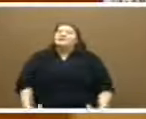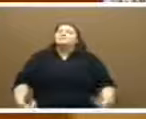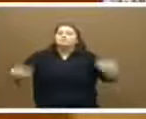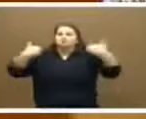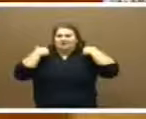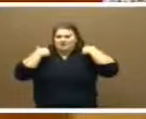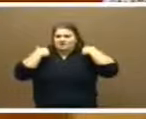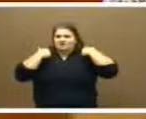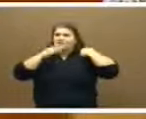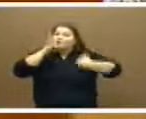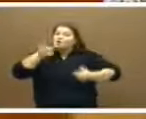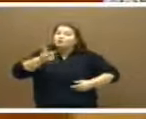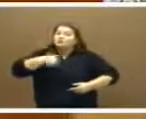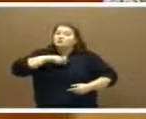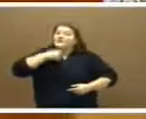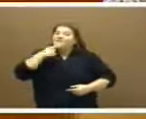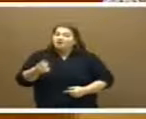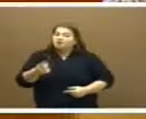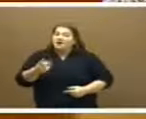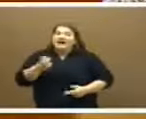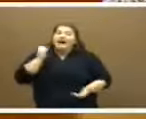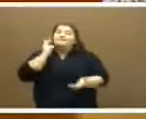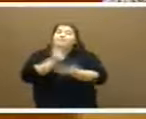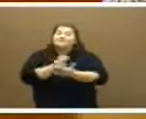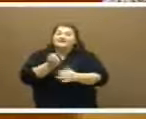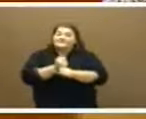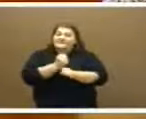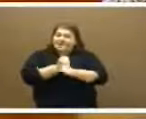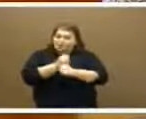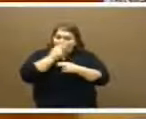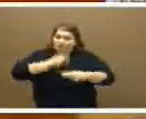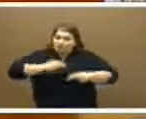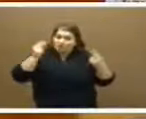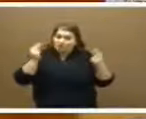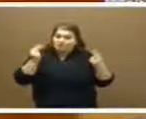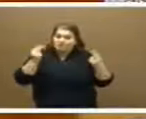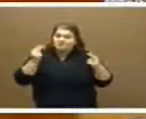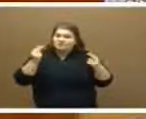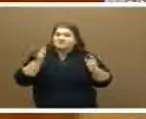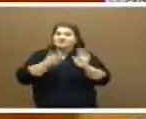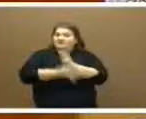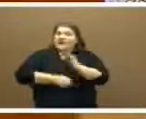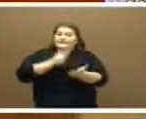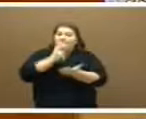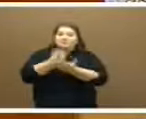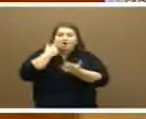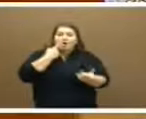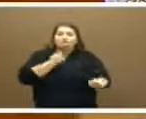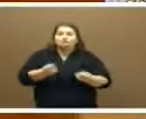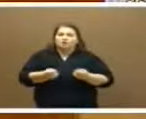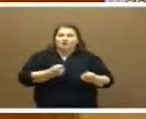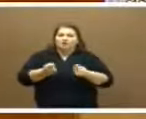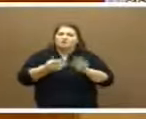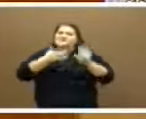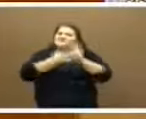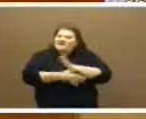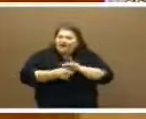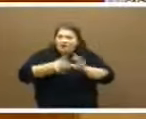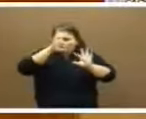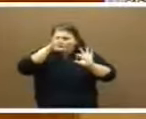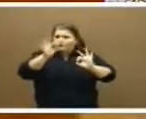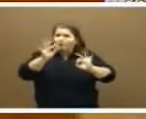no tibia, porque hemos dicho que la apuesta por el empleo público tiene que estar controlado, tiene que ser racional y